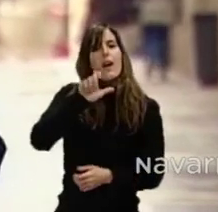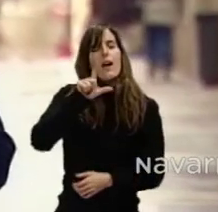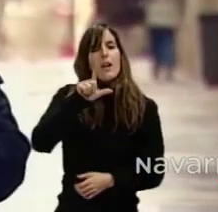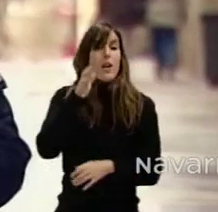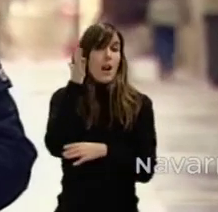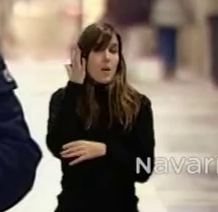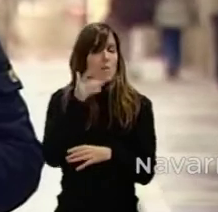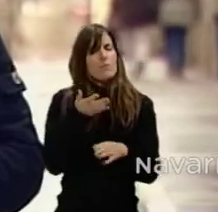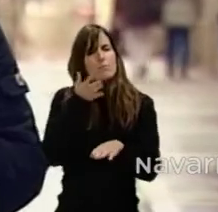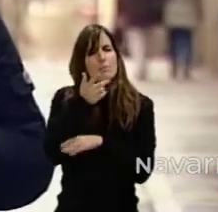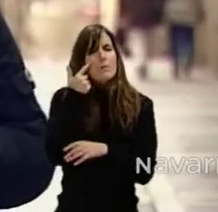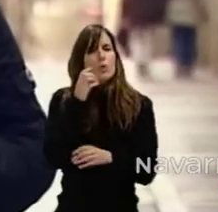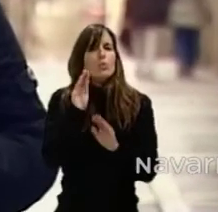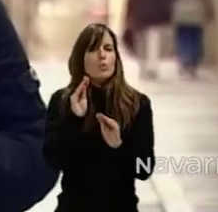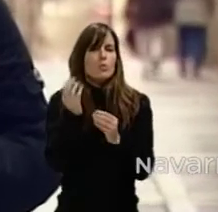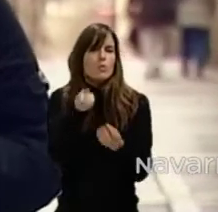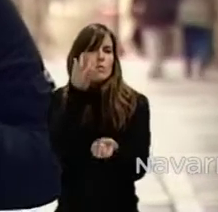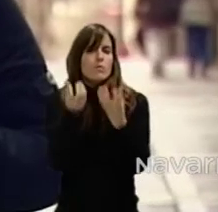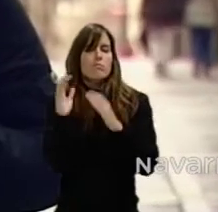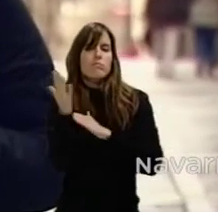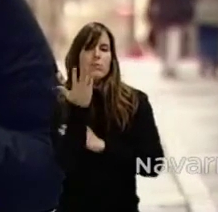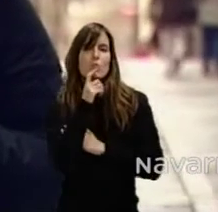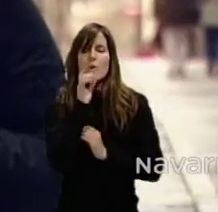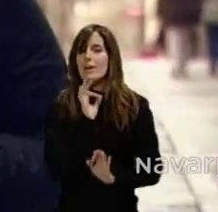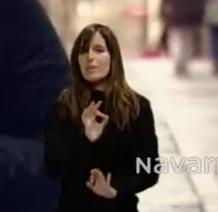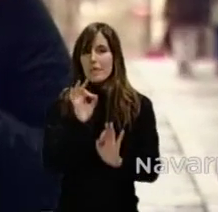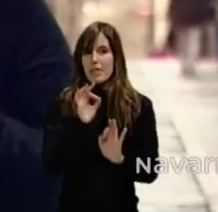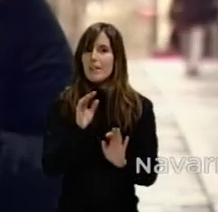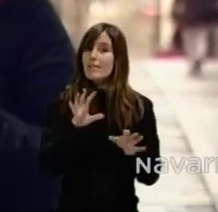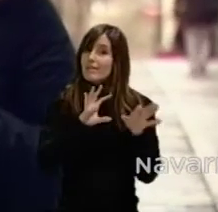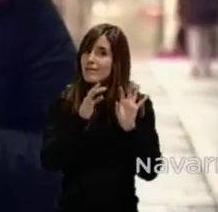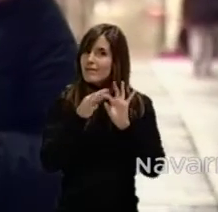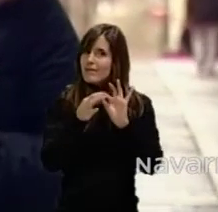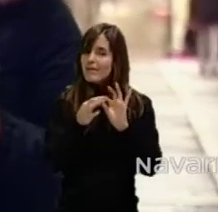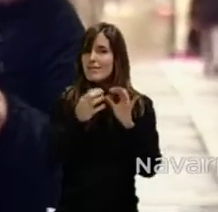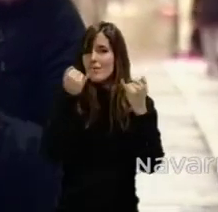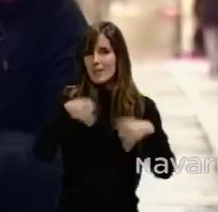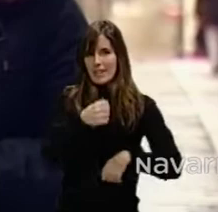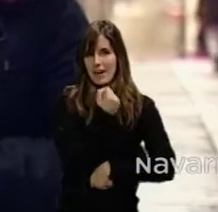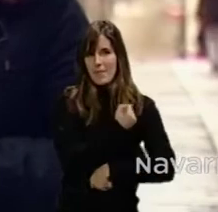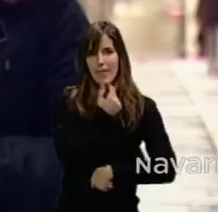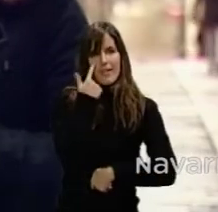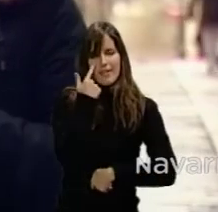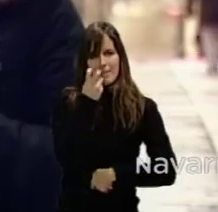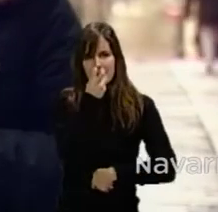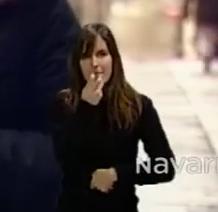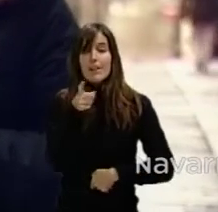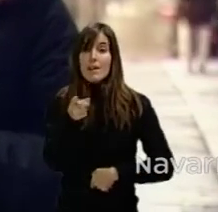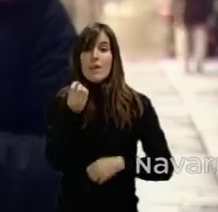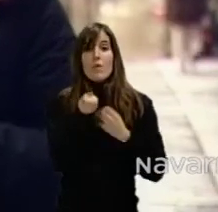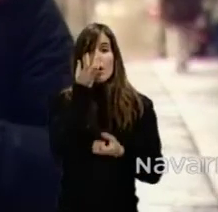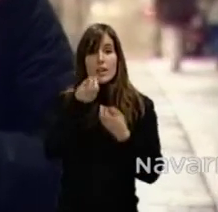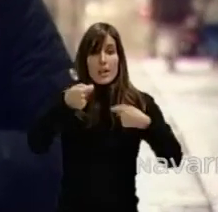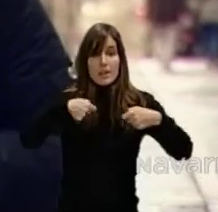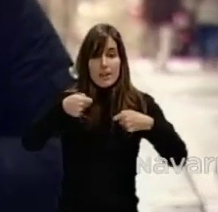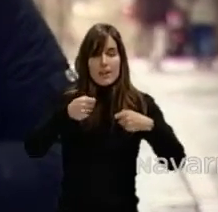nos va a presentar algunas de sus propuestas muy especiales por cierto de cara a Navidad y que sepáis además que esta floristería